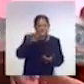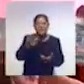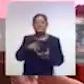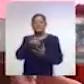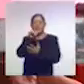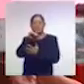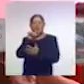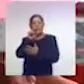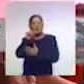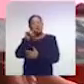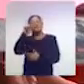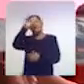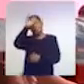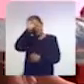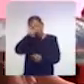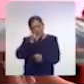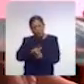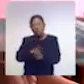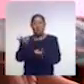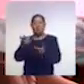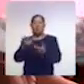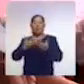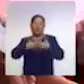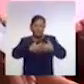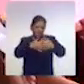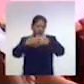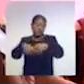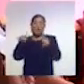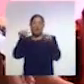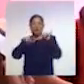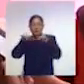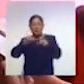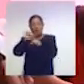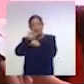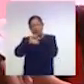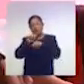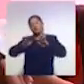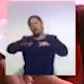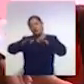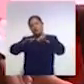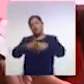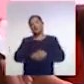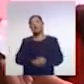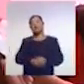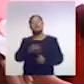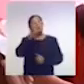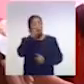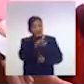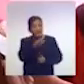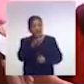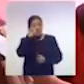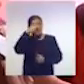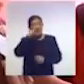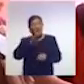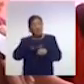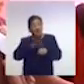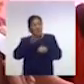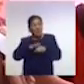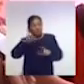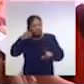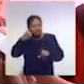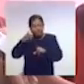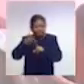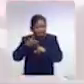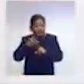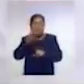la cultura, el tema sector industrial, químico, automotriz, textil, y generar un centro que pueda ser mucho más idóneo